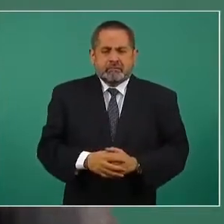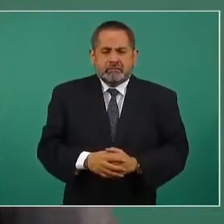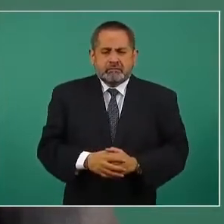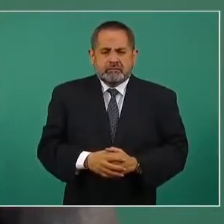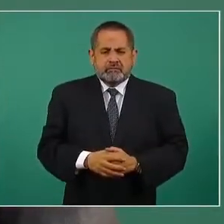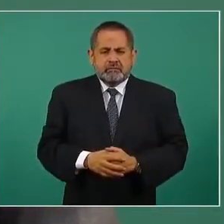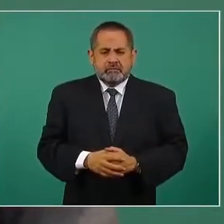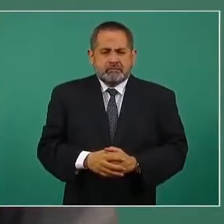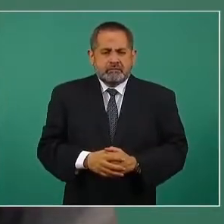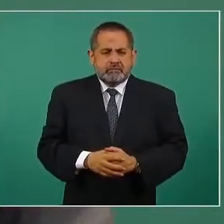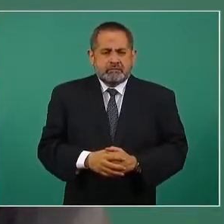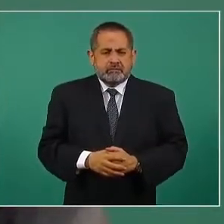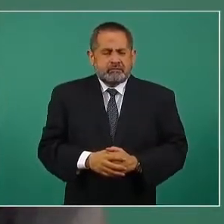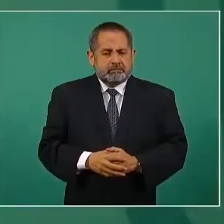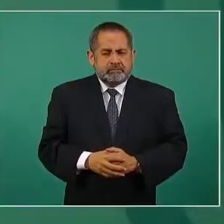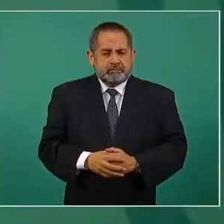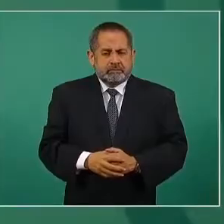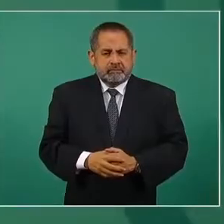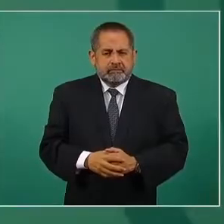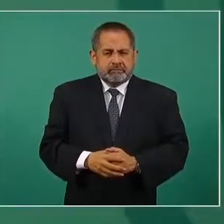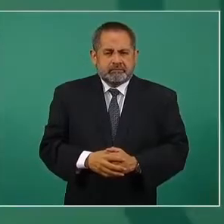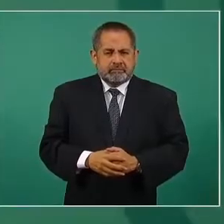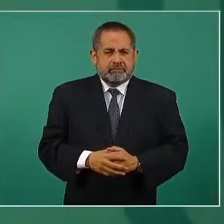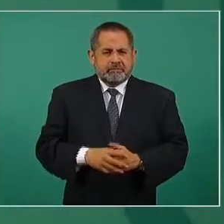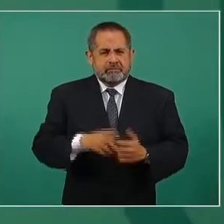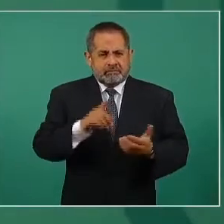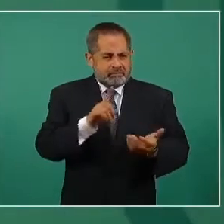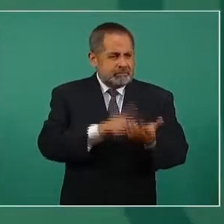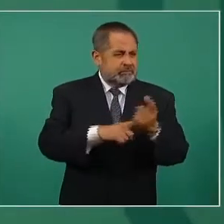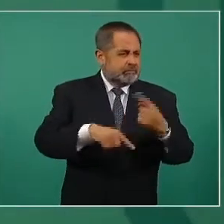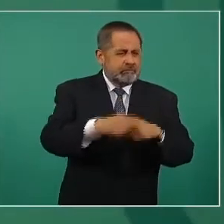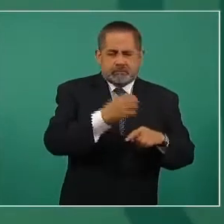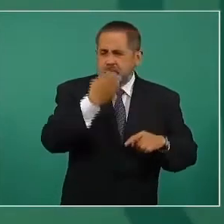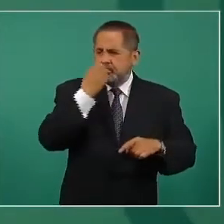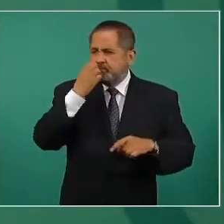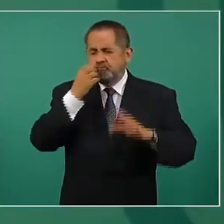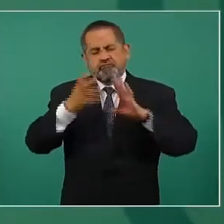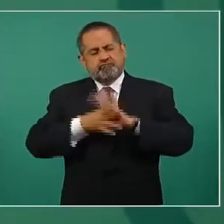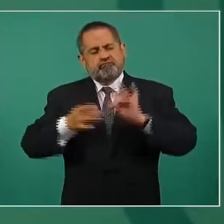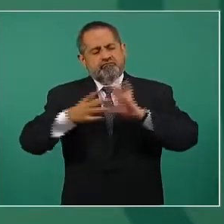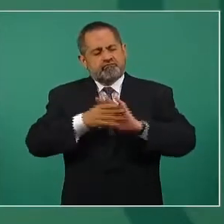esos ahí en la escuela les dice.